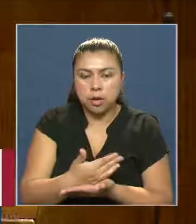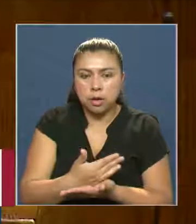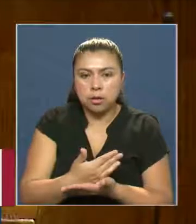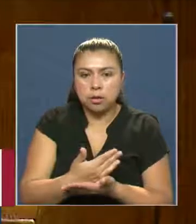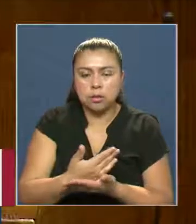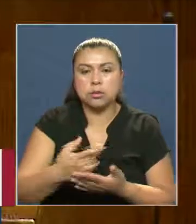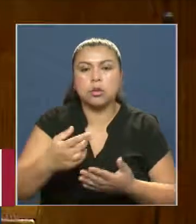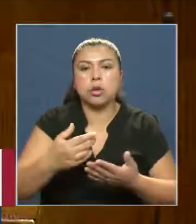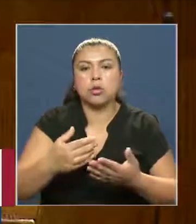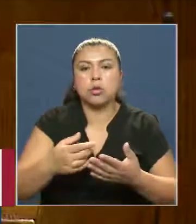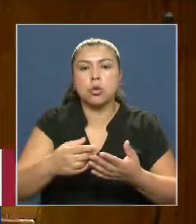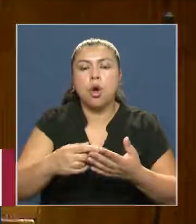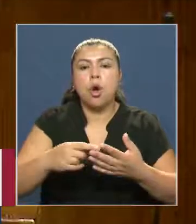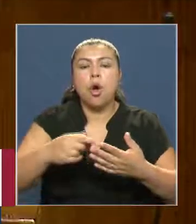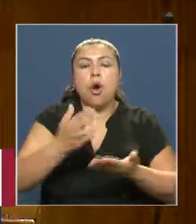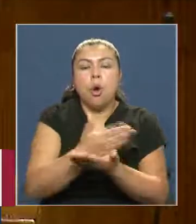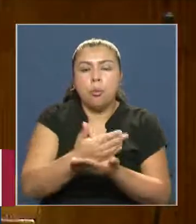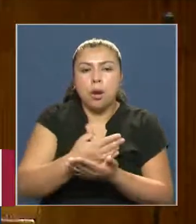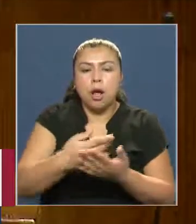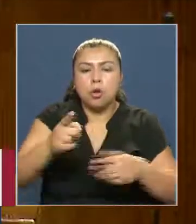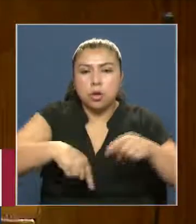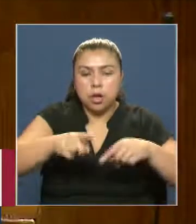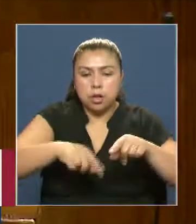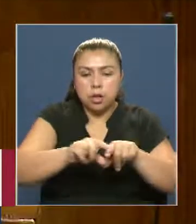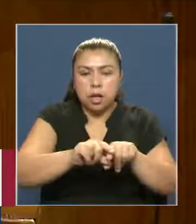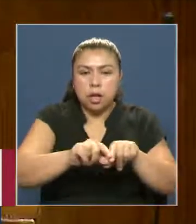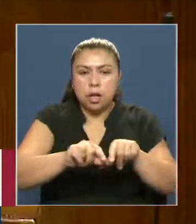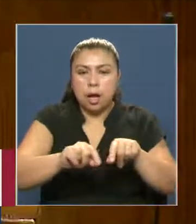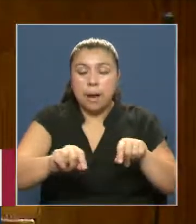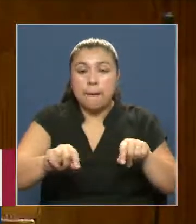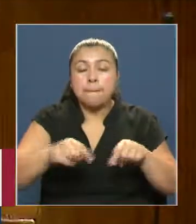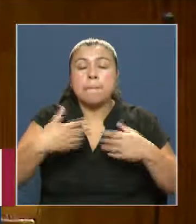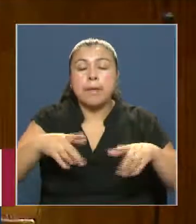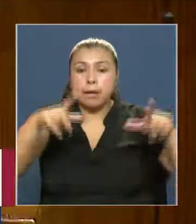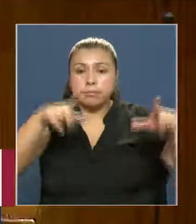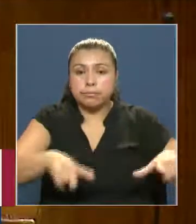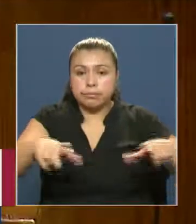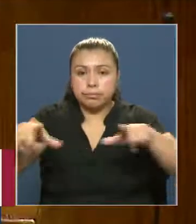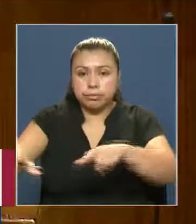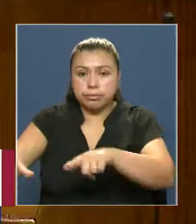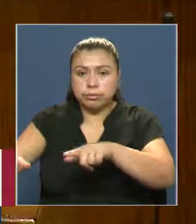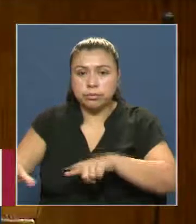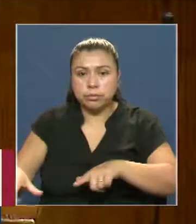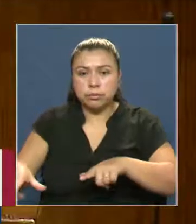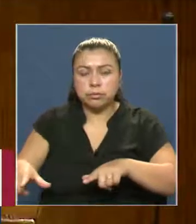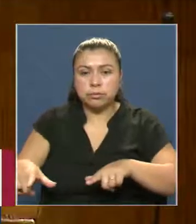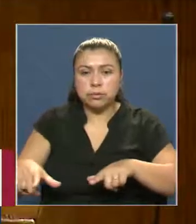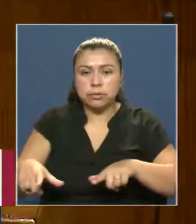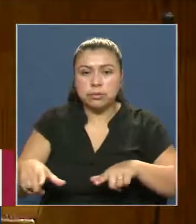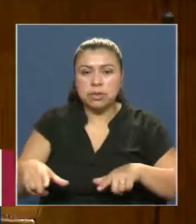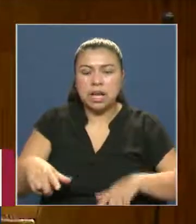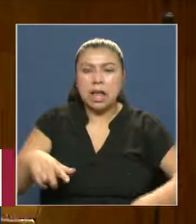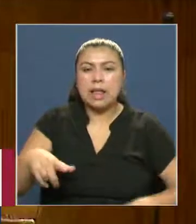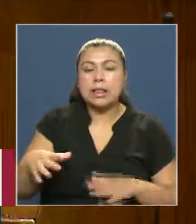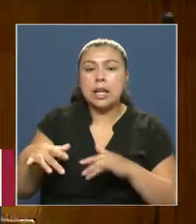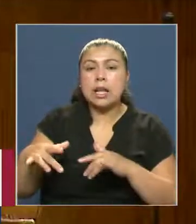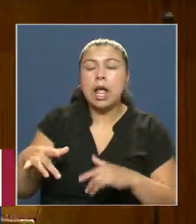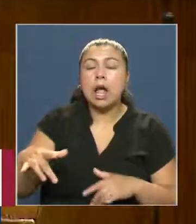o plano regular comunal o seccional. Estos asentamientos humanos tienen como elemento en